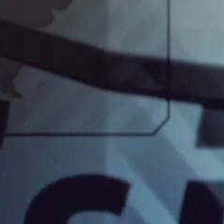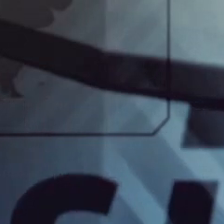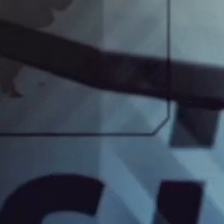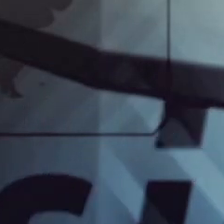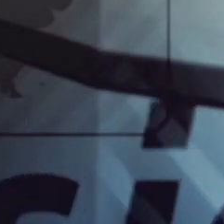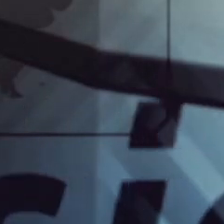pública